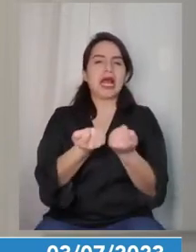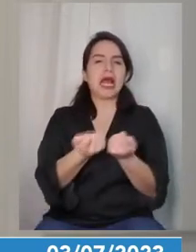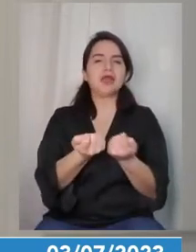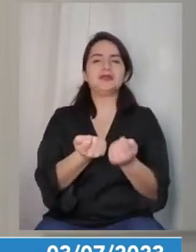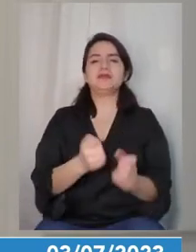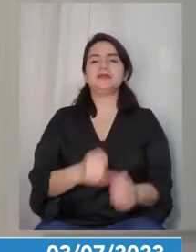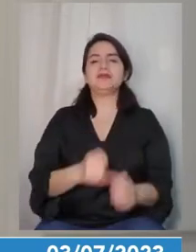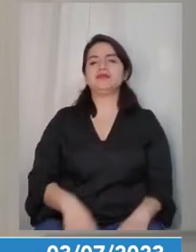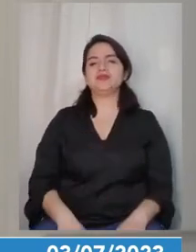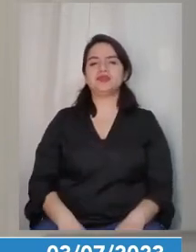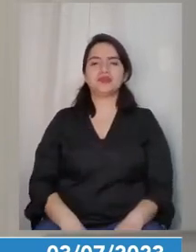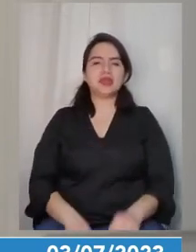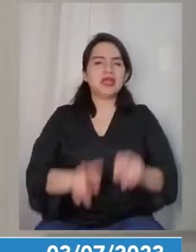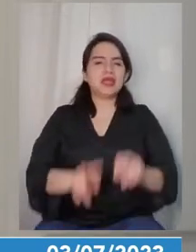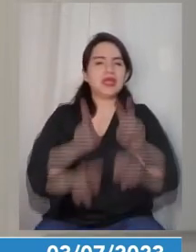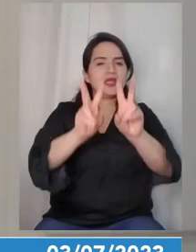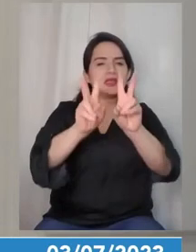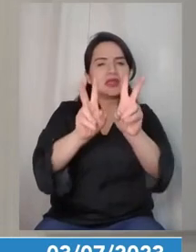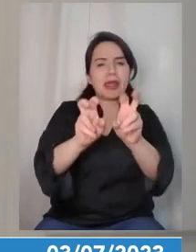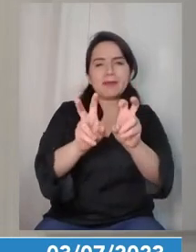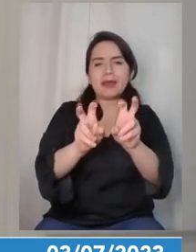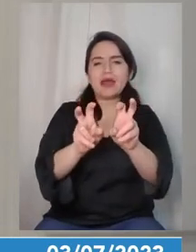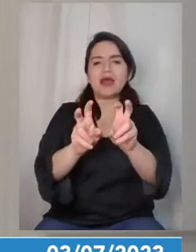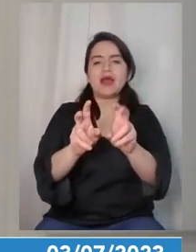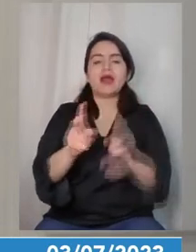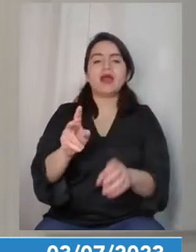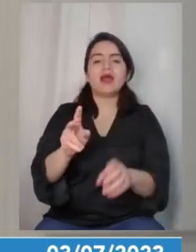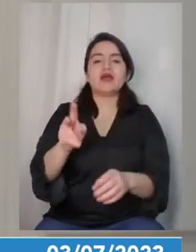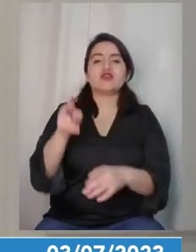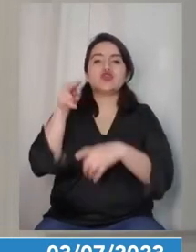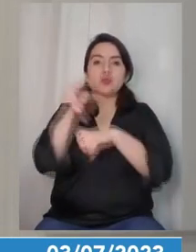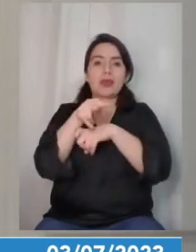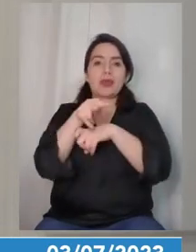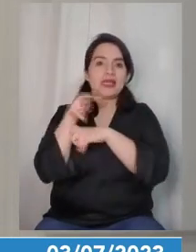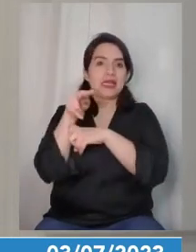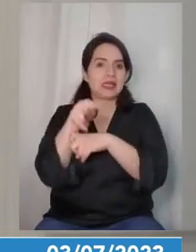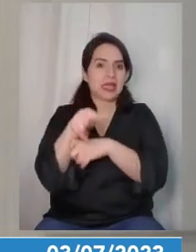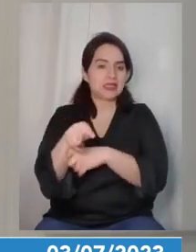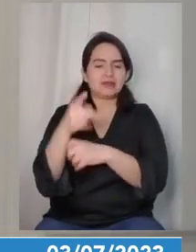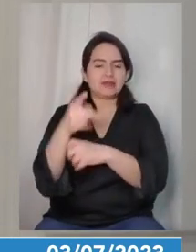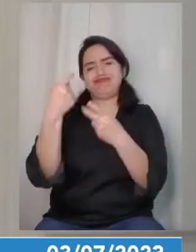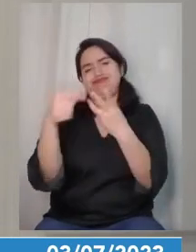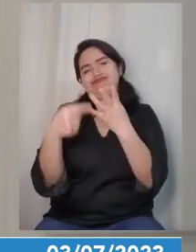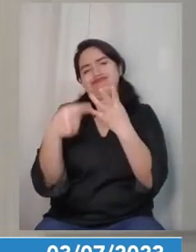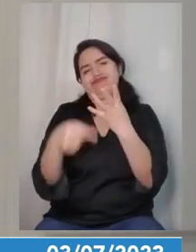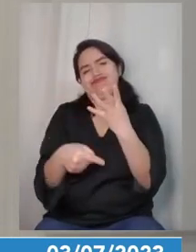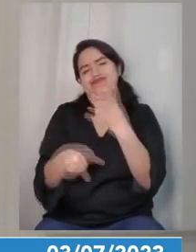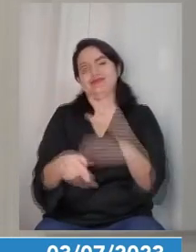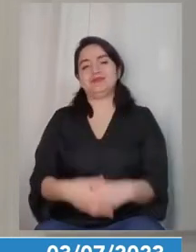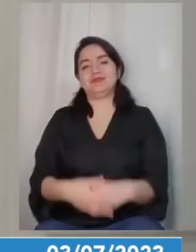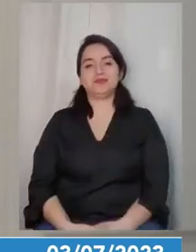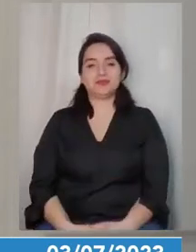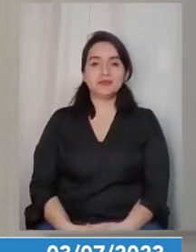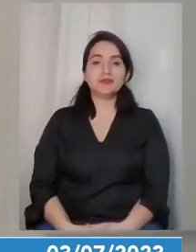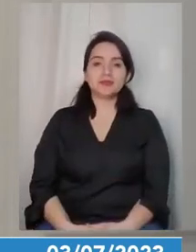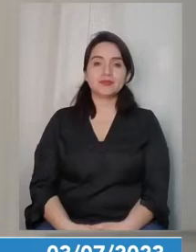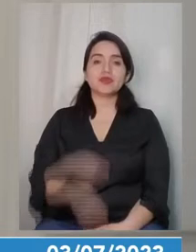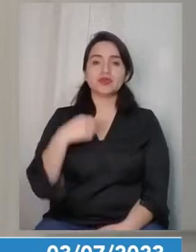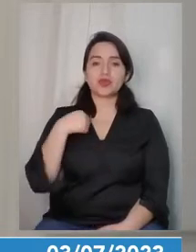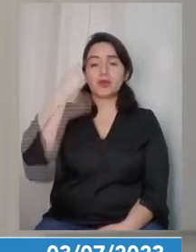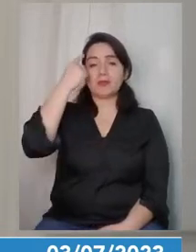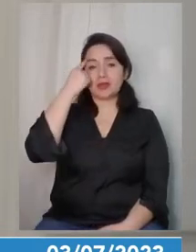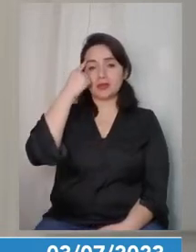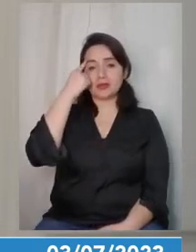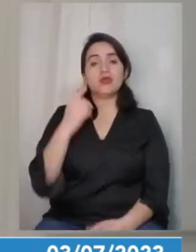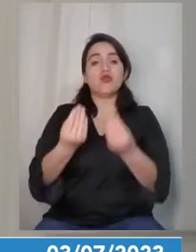la superintendencia por otro, y así sucesivamente. Entonces, me parece que no es una buena técnica llevar la